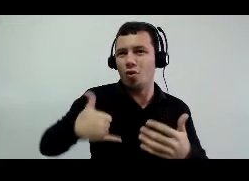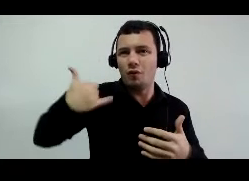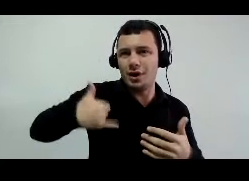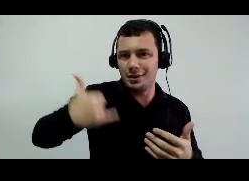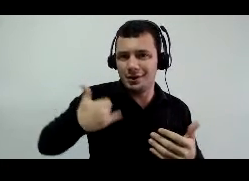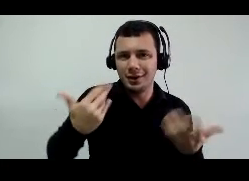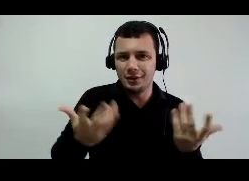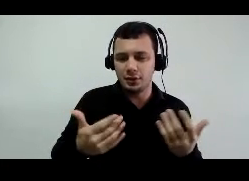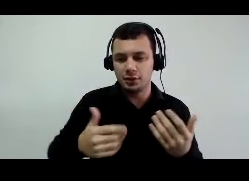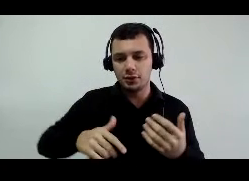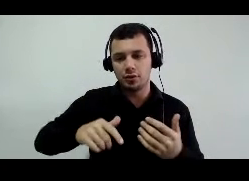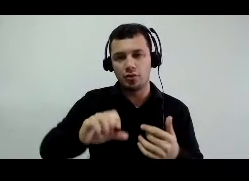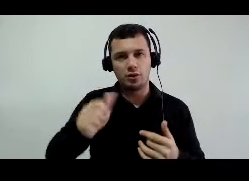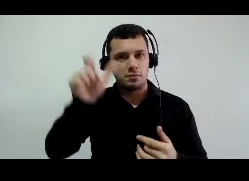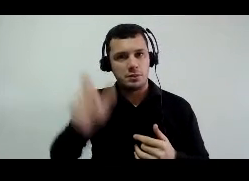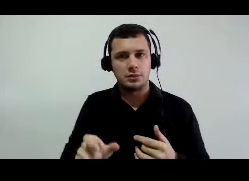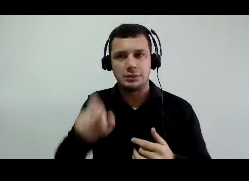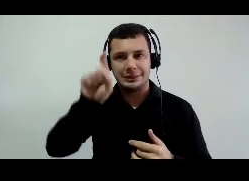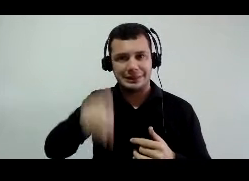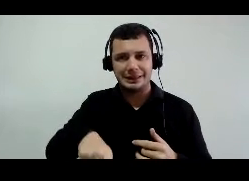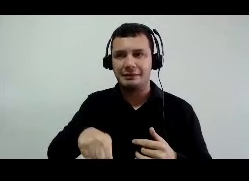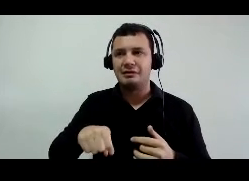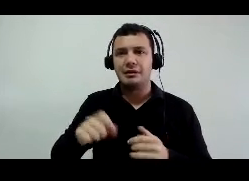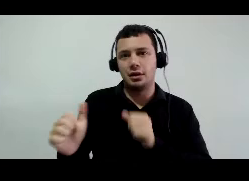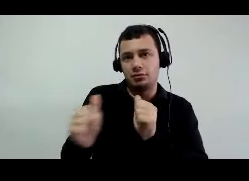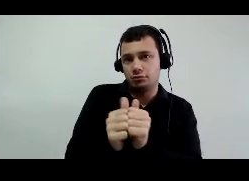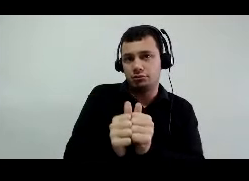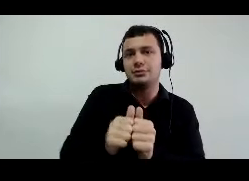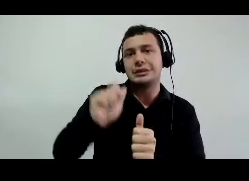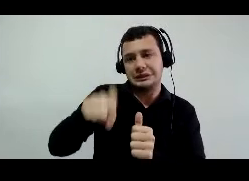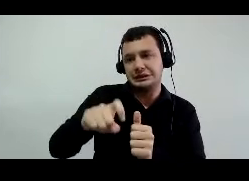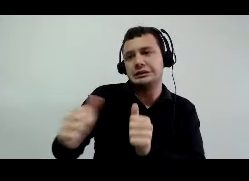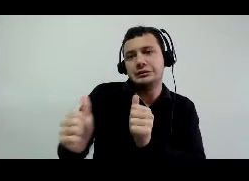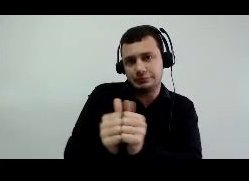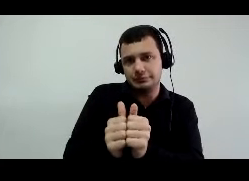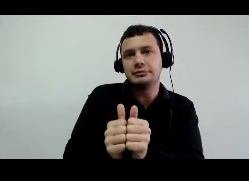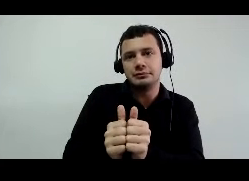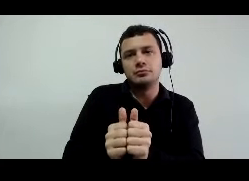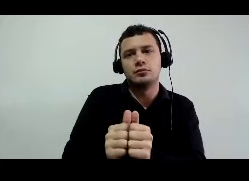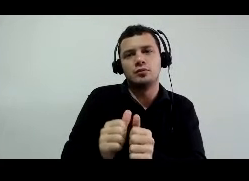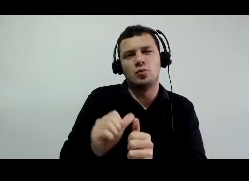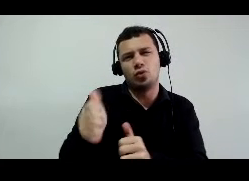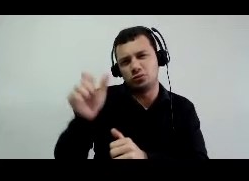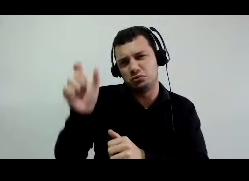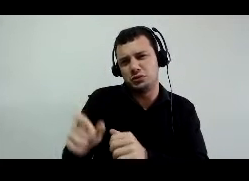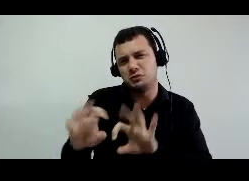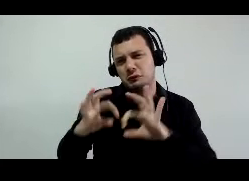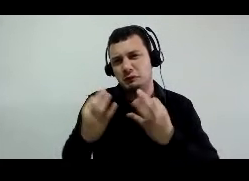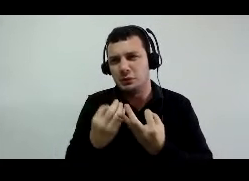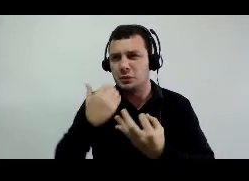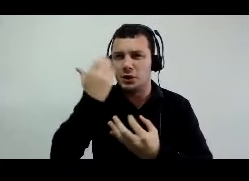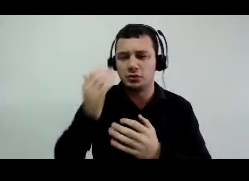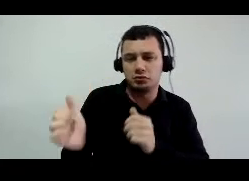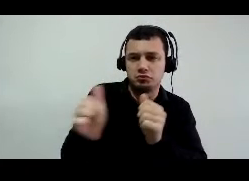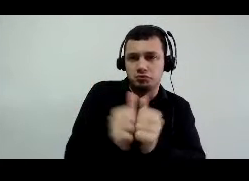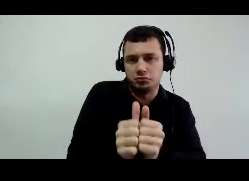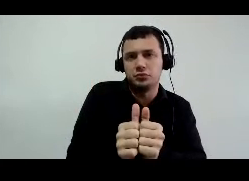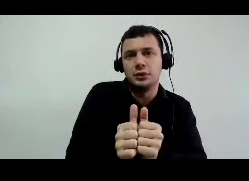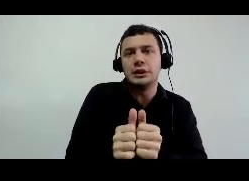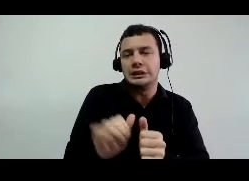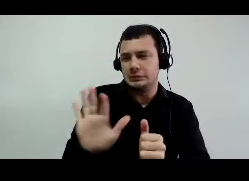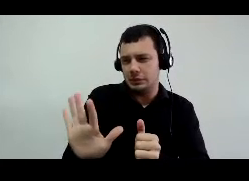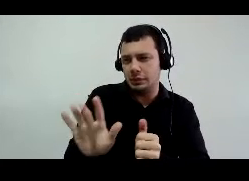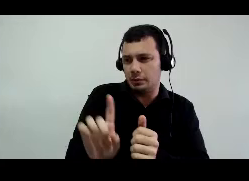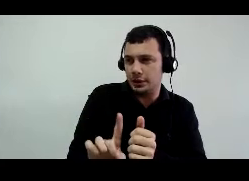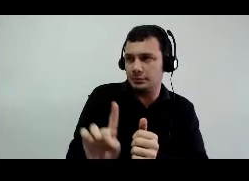requiera protección o que requiera acompañamiento, se podría dejar en el momento que